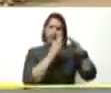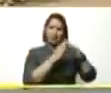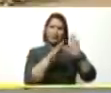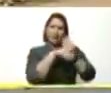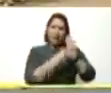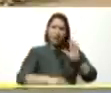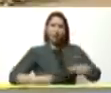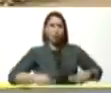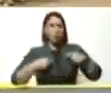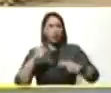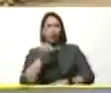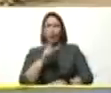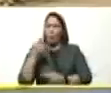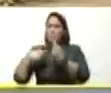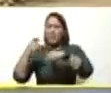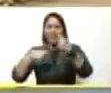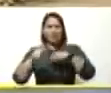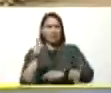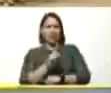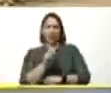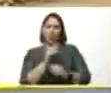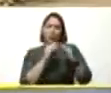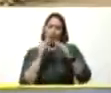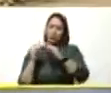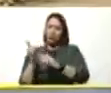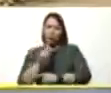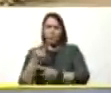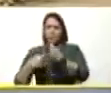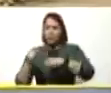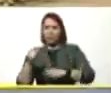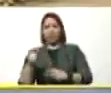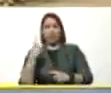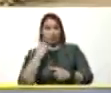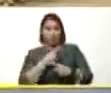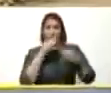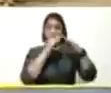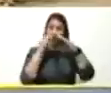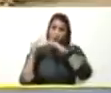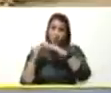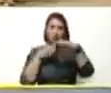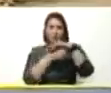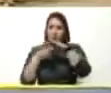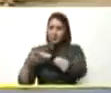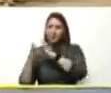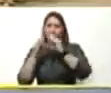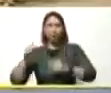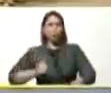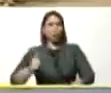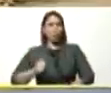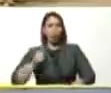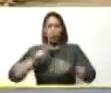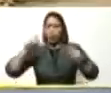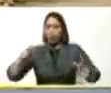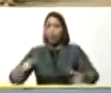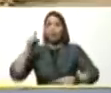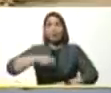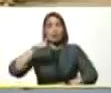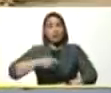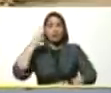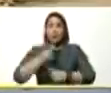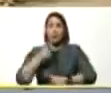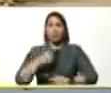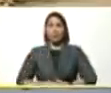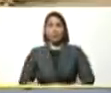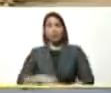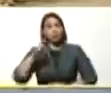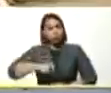y no en una mercancía. Y que la vivienda tenga acceso todo aquel que la necesita.